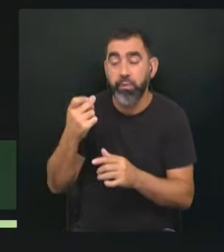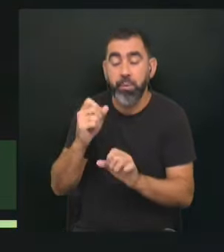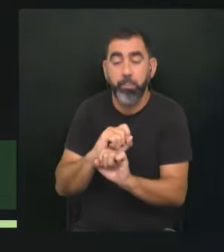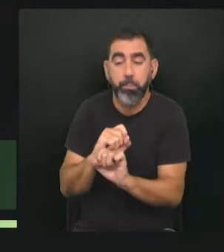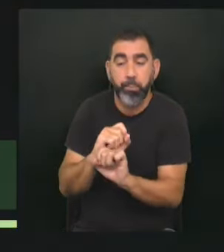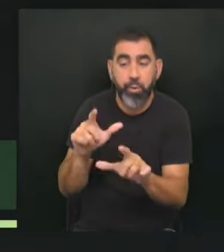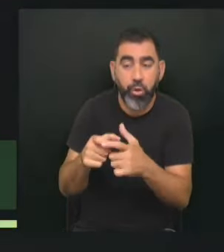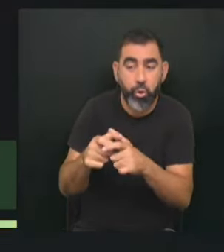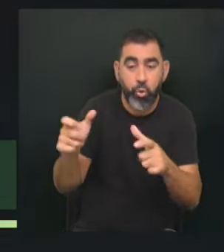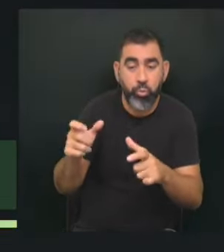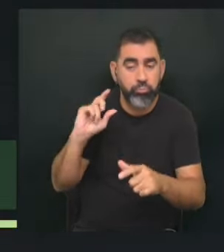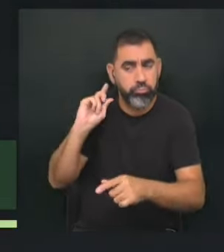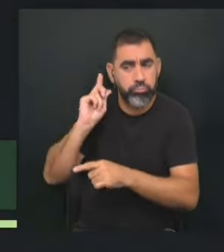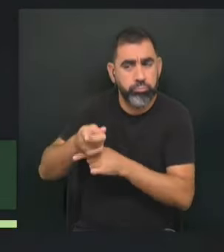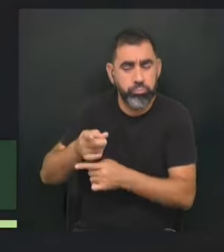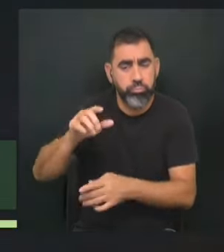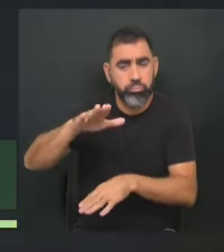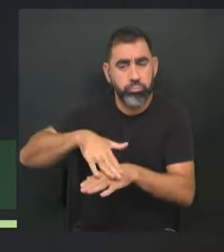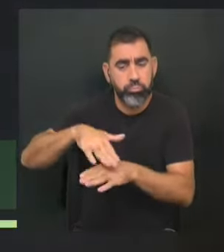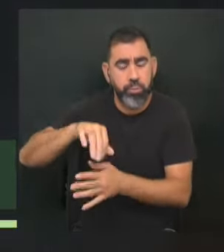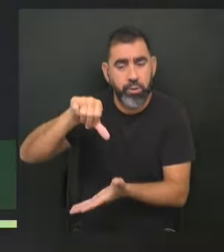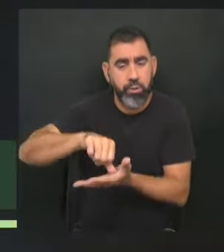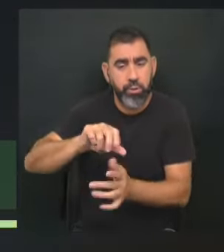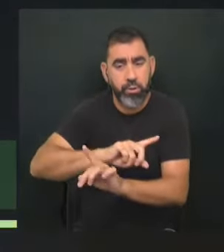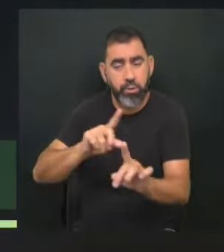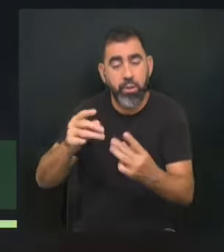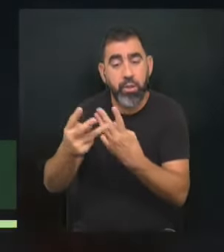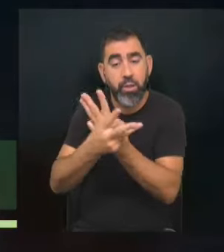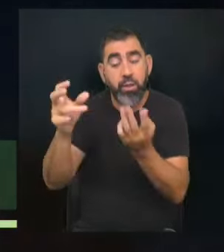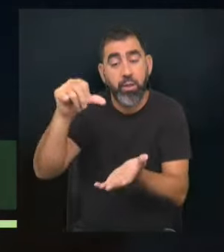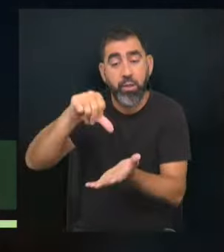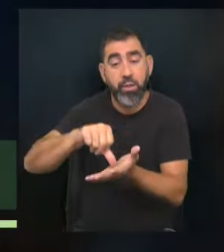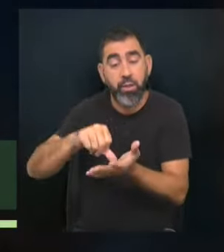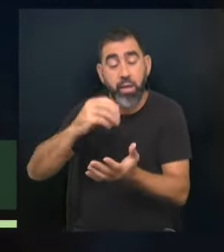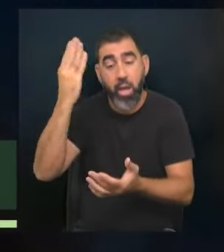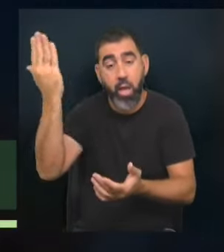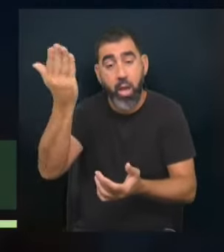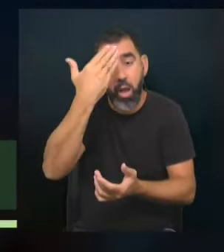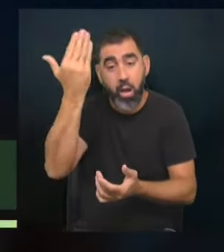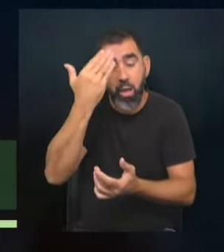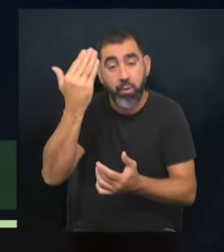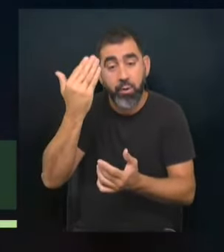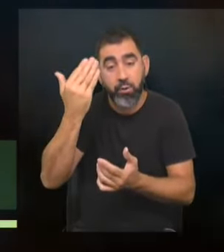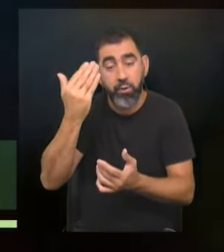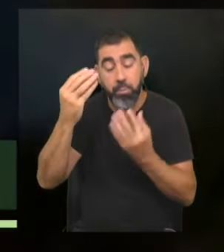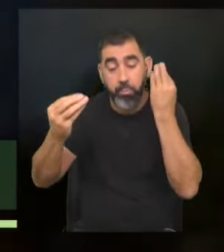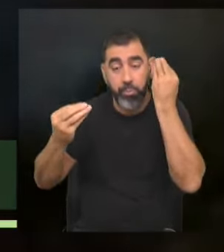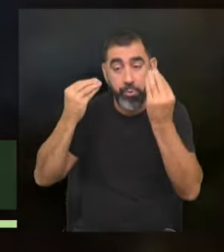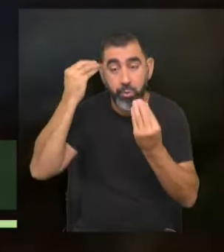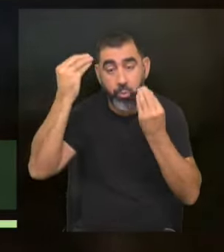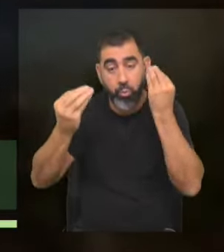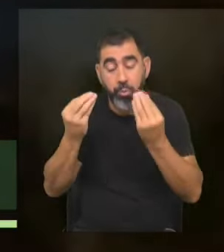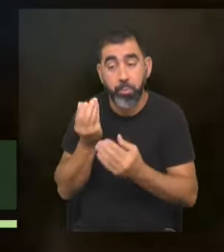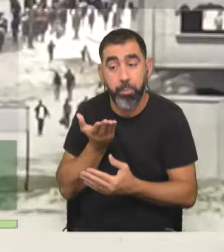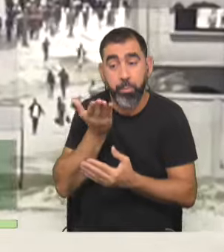escalada y condenaron la agresión iraní en general los Países Árabes de oriente medio reaccionaron con preocupación y